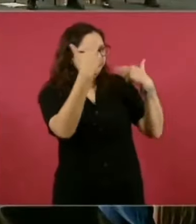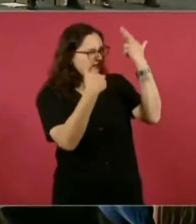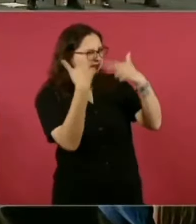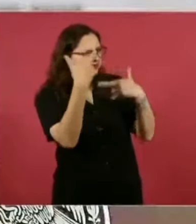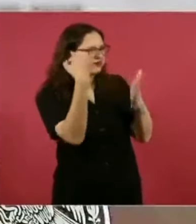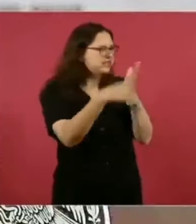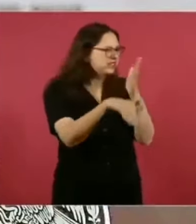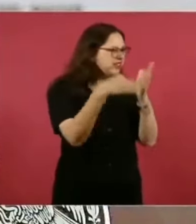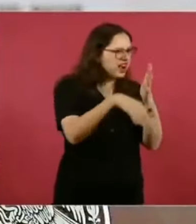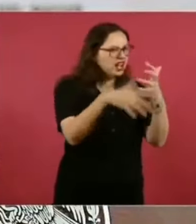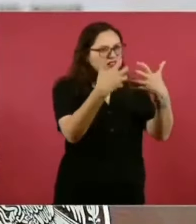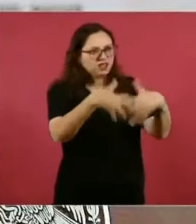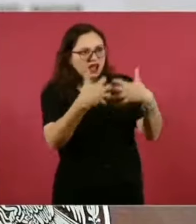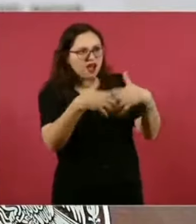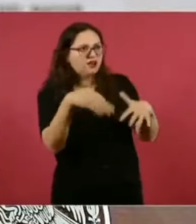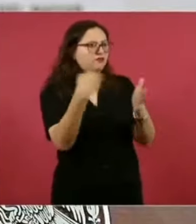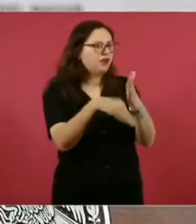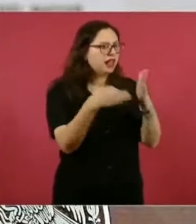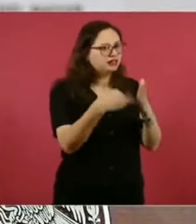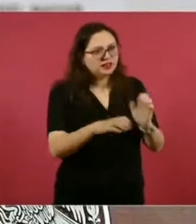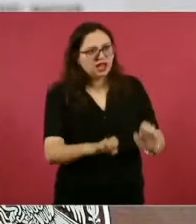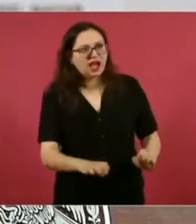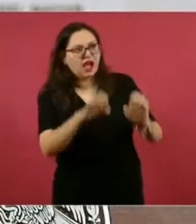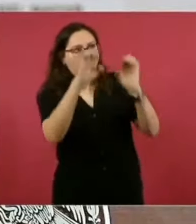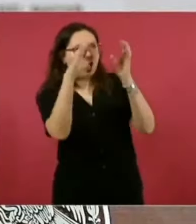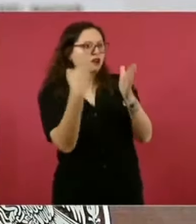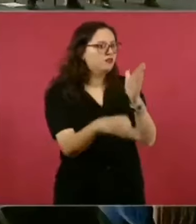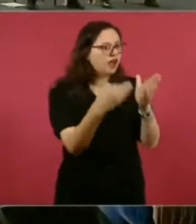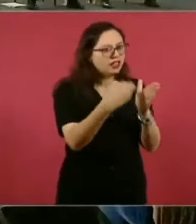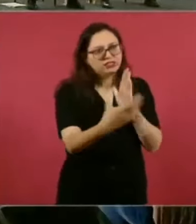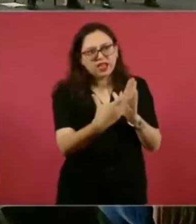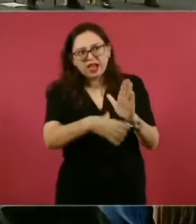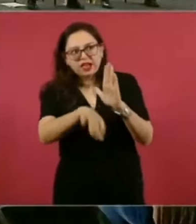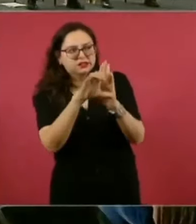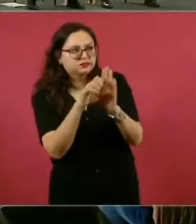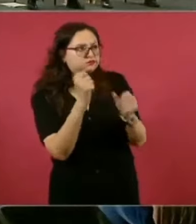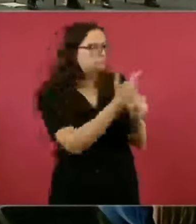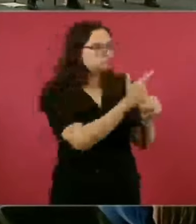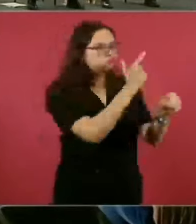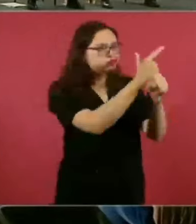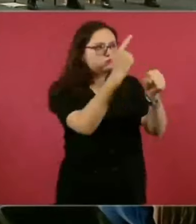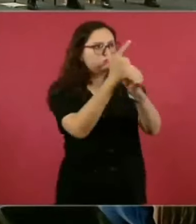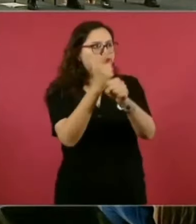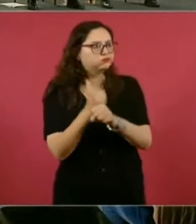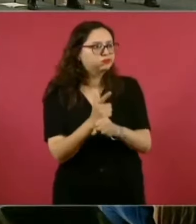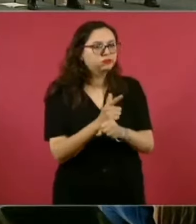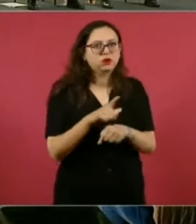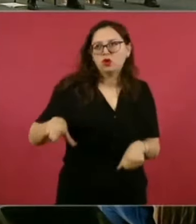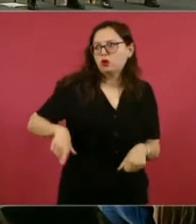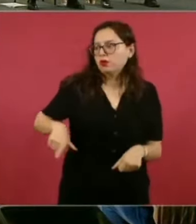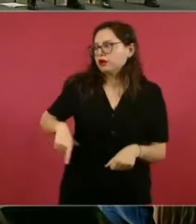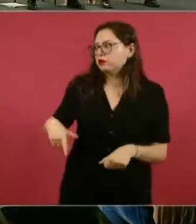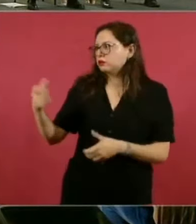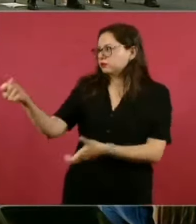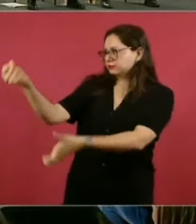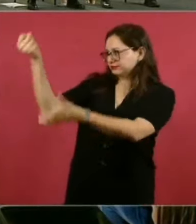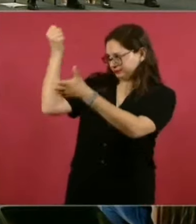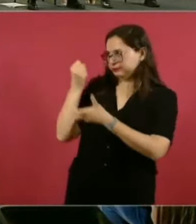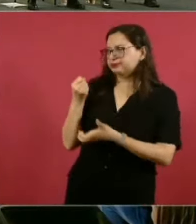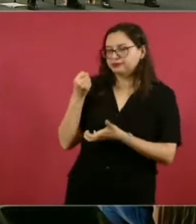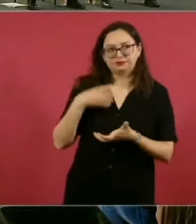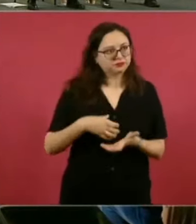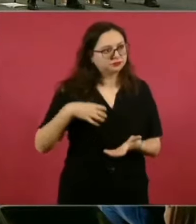mobiliario, y ellos y ellas, convertidos en comités de La Clínica es Nuestra, ejercen estos recursos. Nunca se había